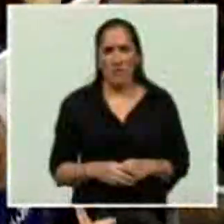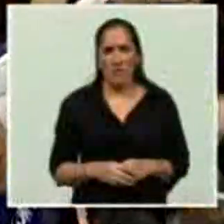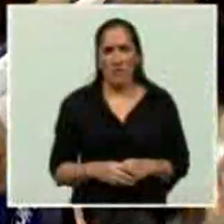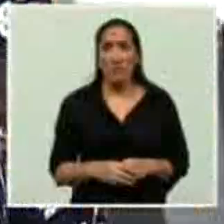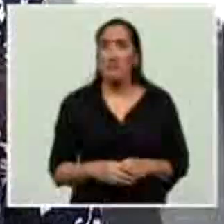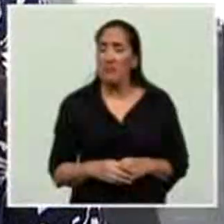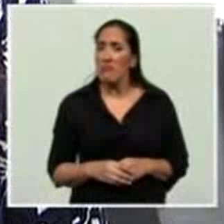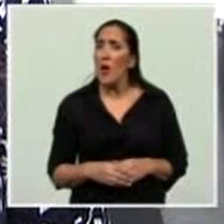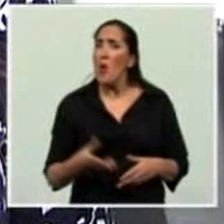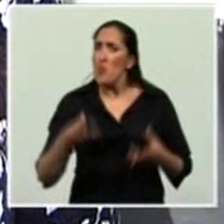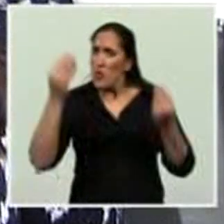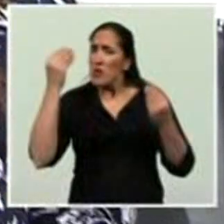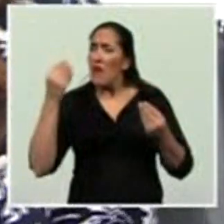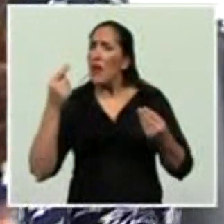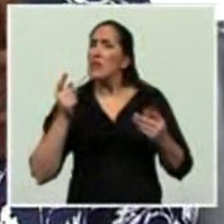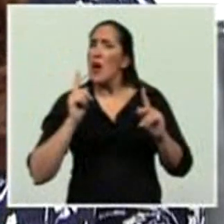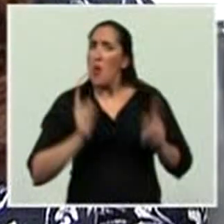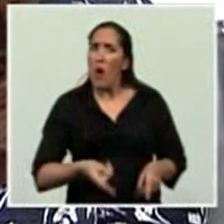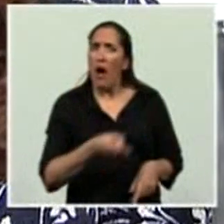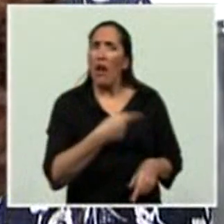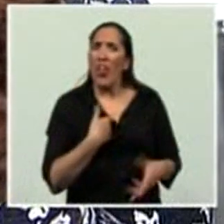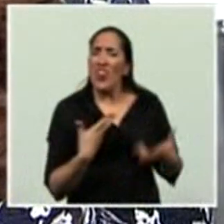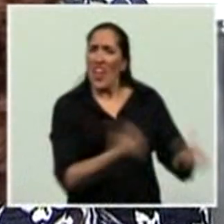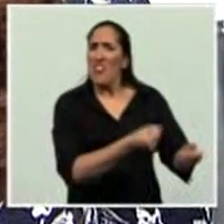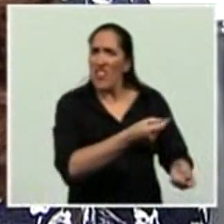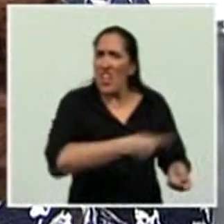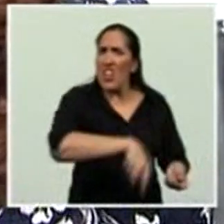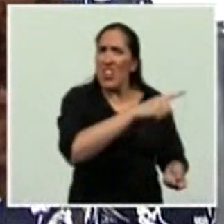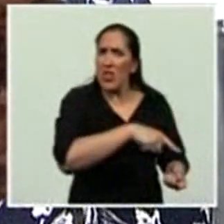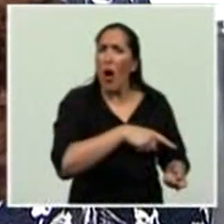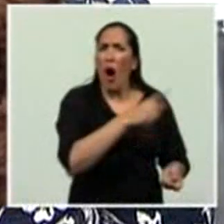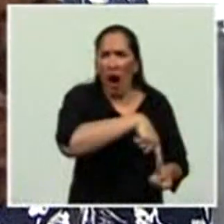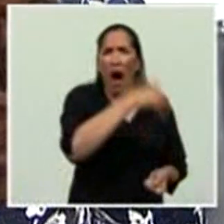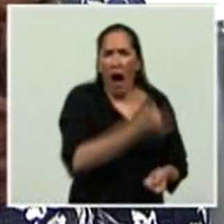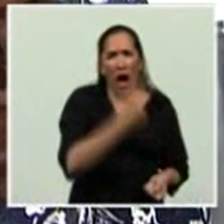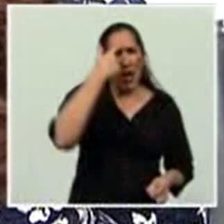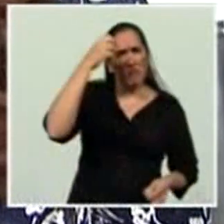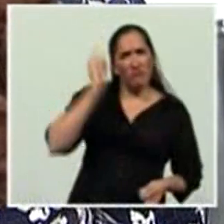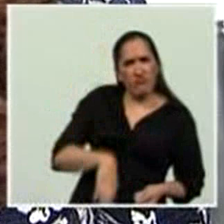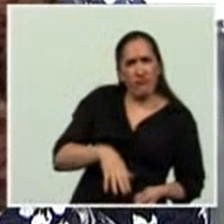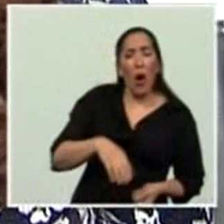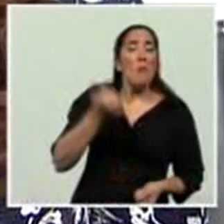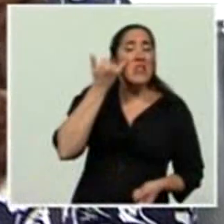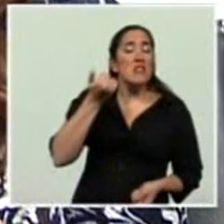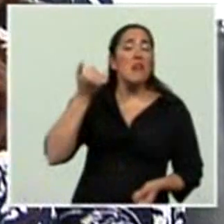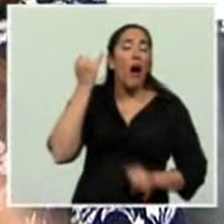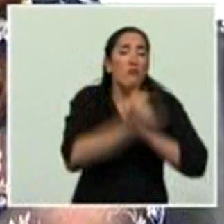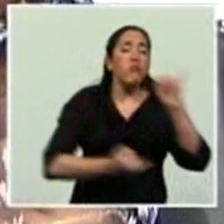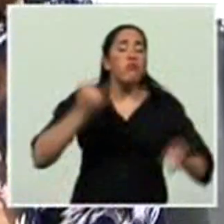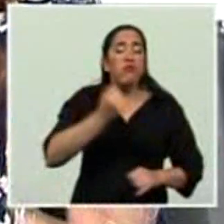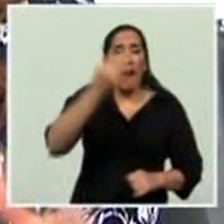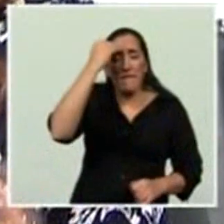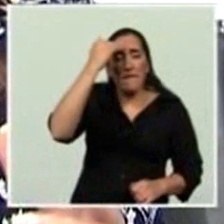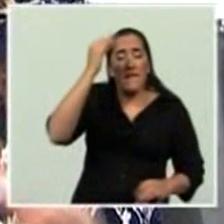por defenderlos de ellos mismos por defenderlo de los prejuicios culturales de las cosas que le han metido en la cabeza